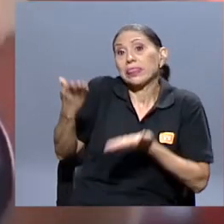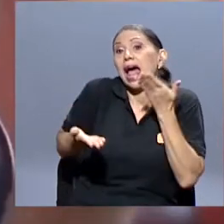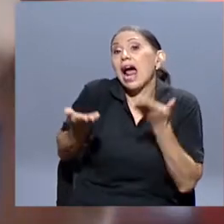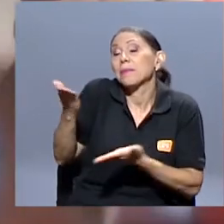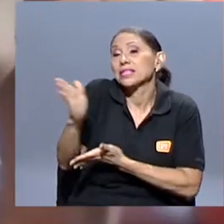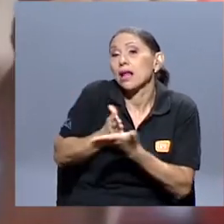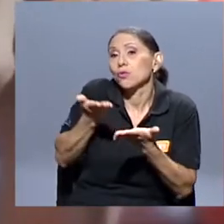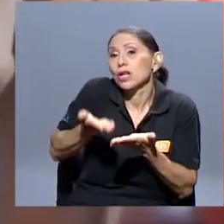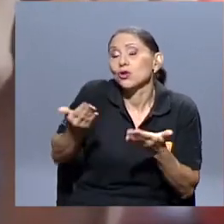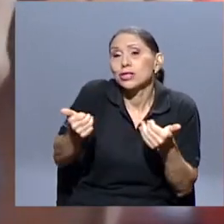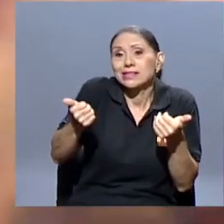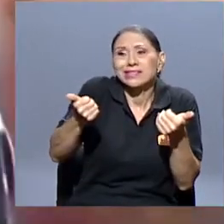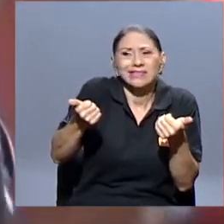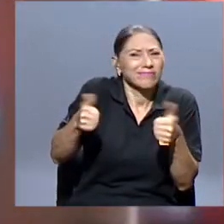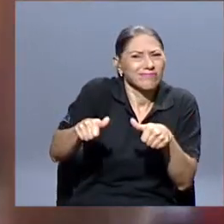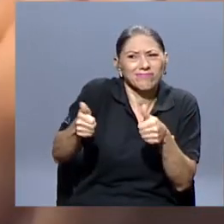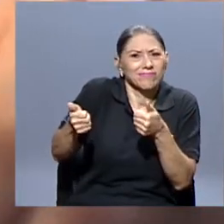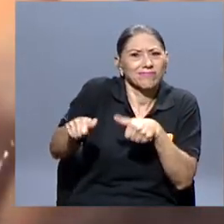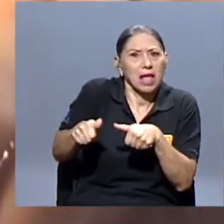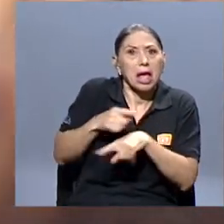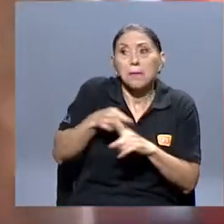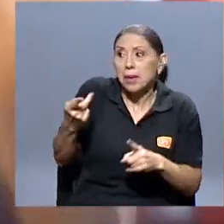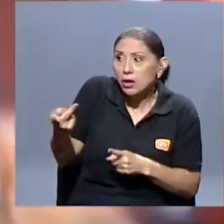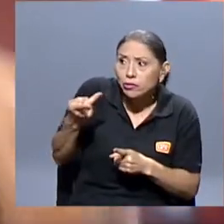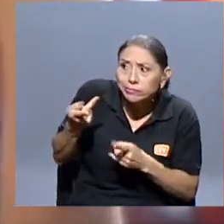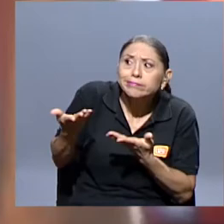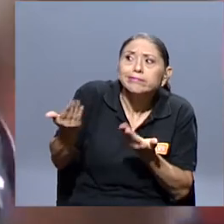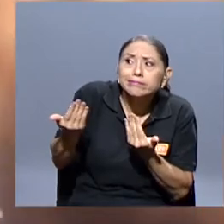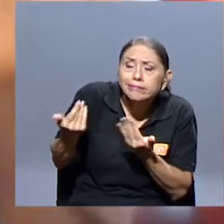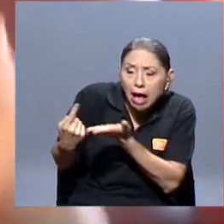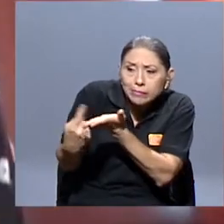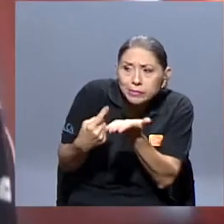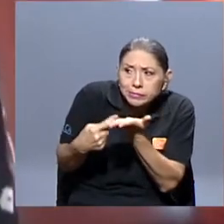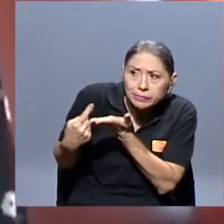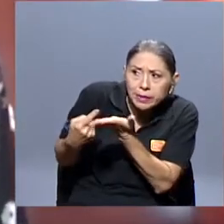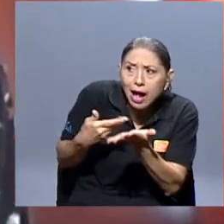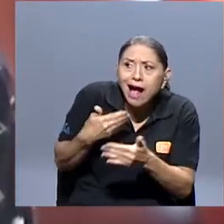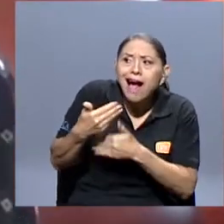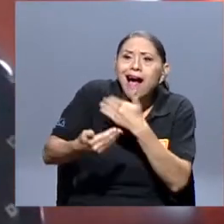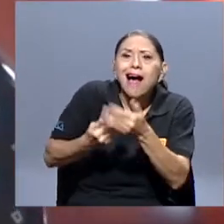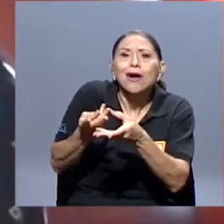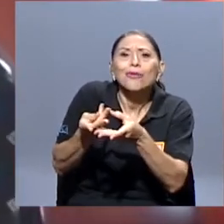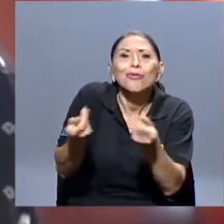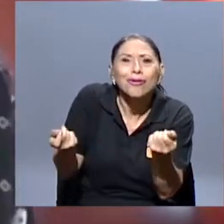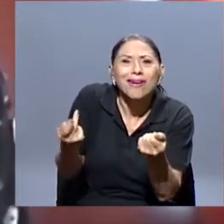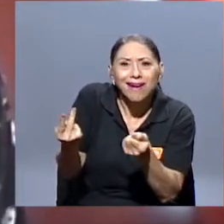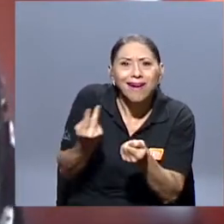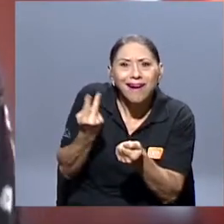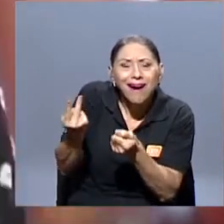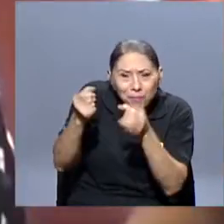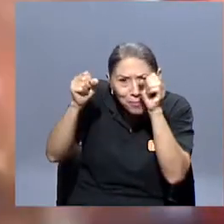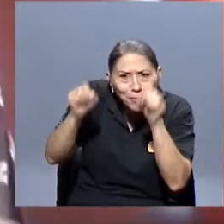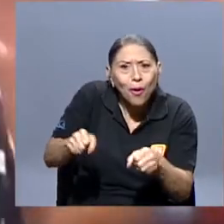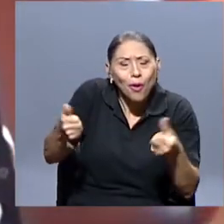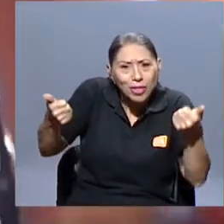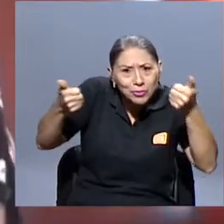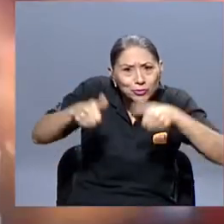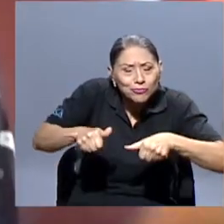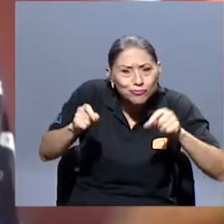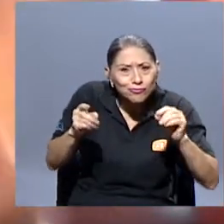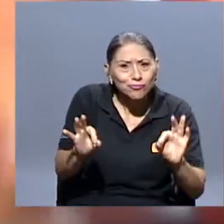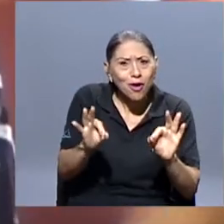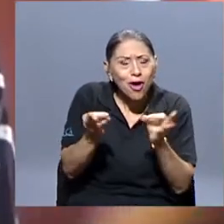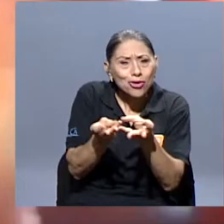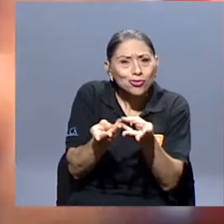pero necesitamos una discusión académica y lo resolvemos, ¿verdad? Claro. Entre ambos podemos sacar una solución de consenso